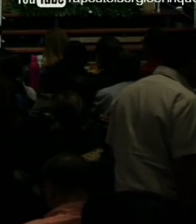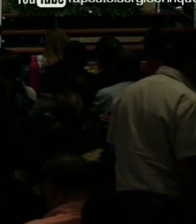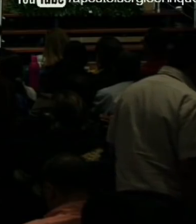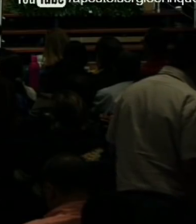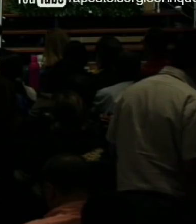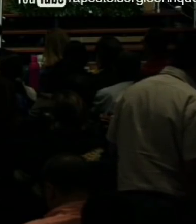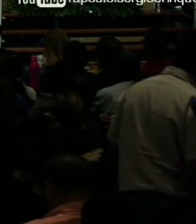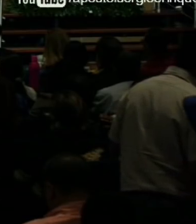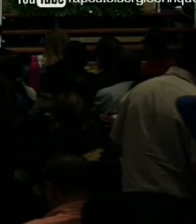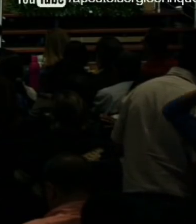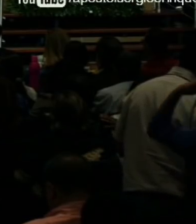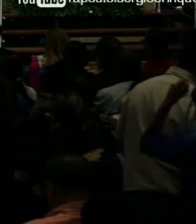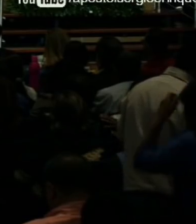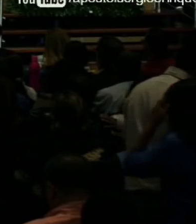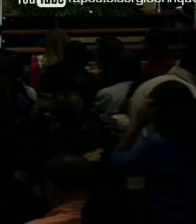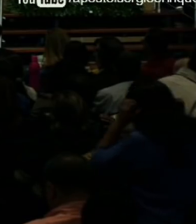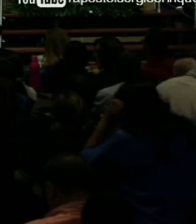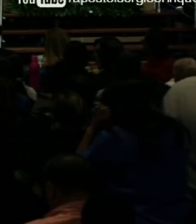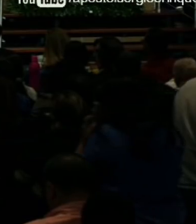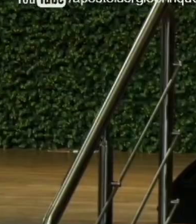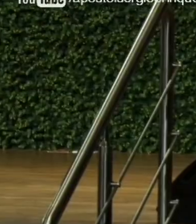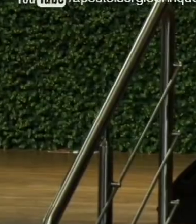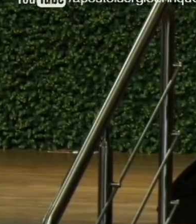Creo que ahí está.